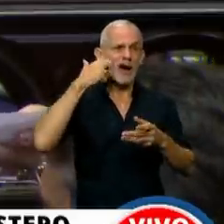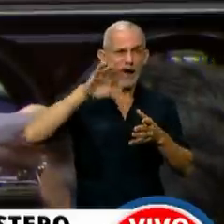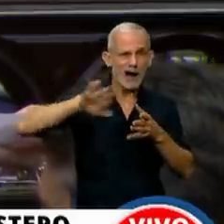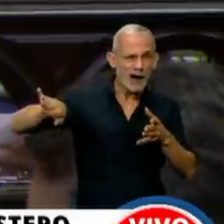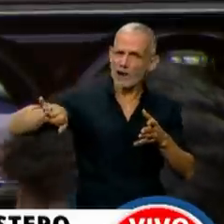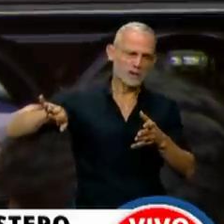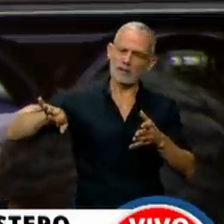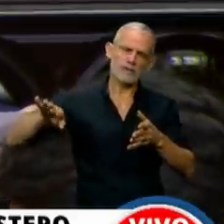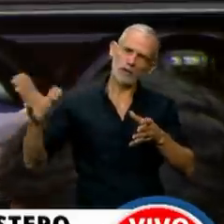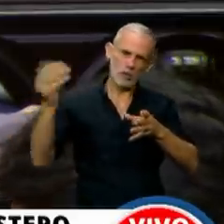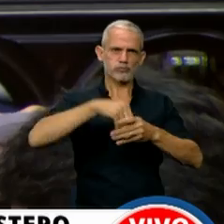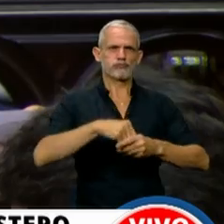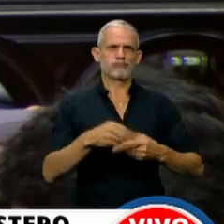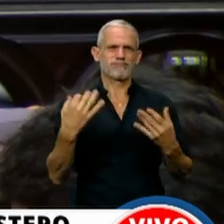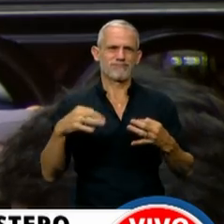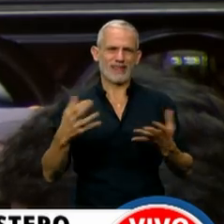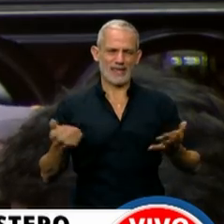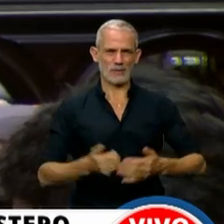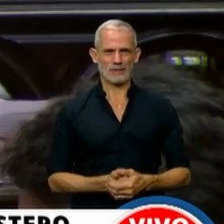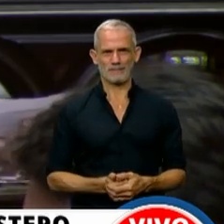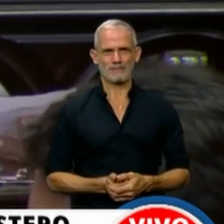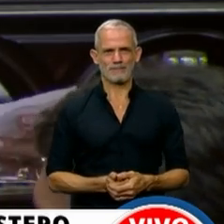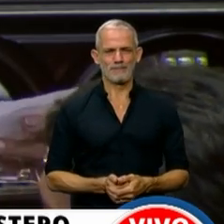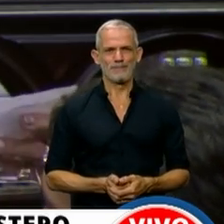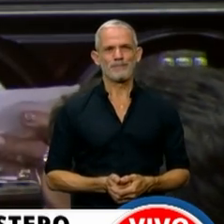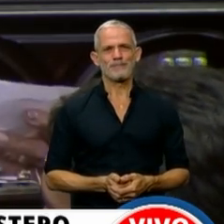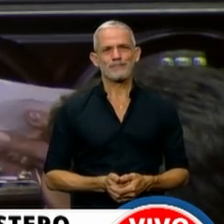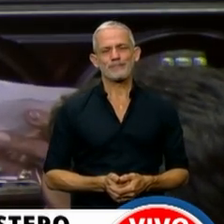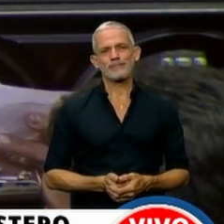obviarlo señor presidentes y compañeros legisladores